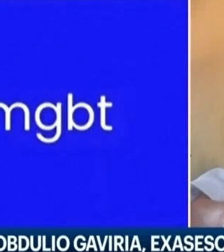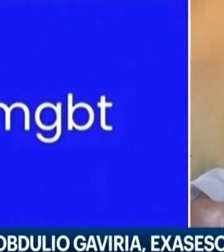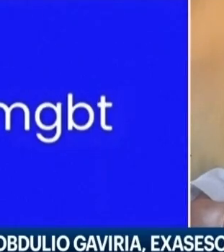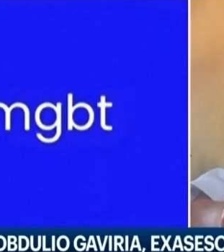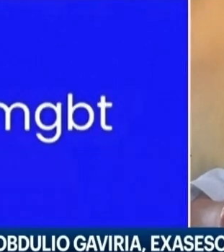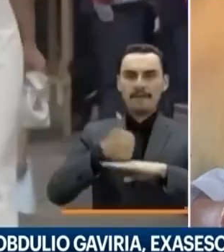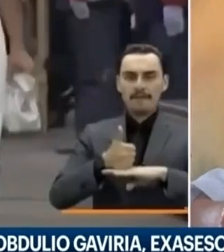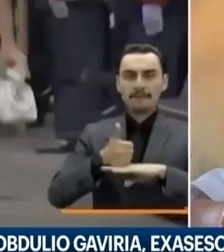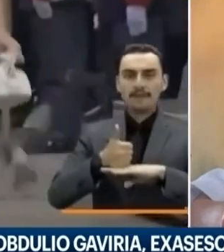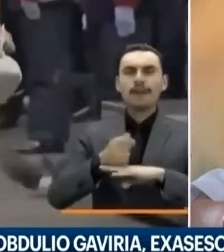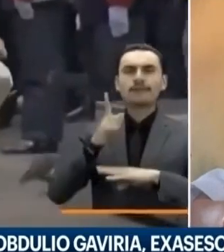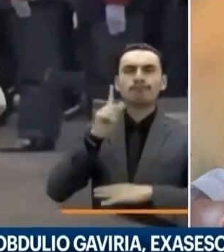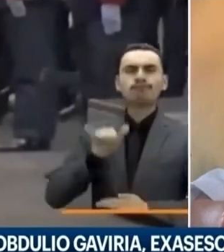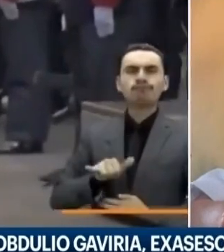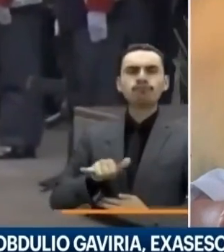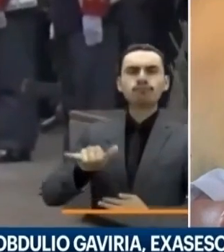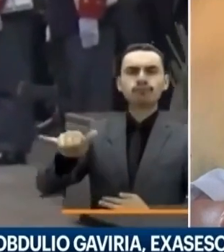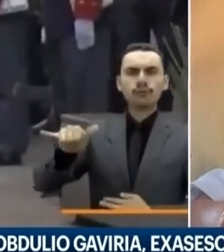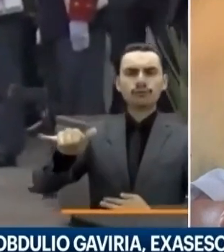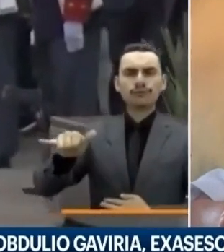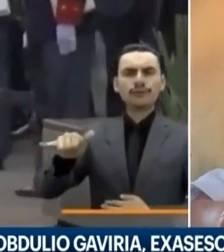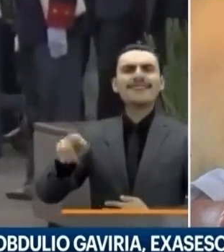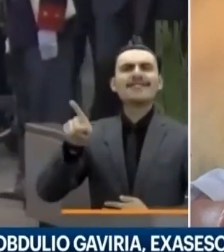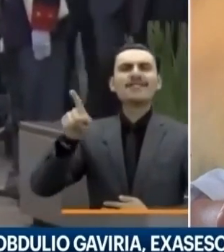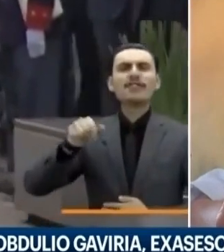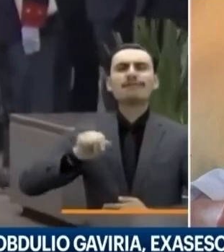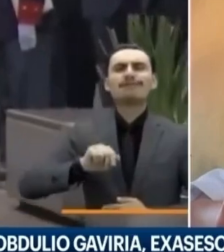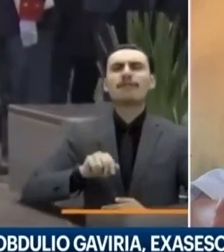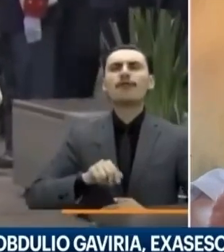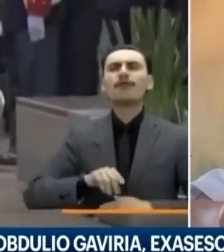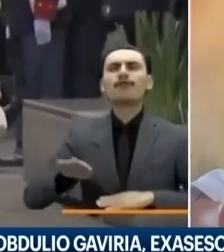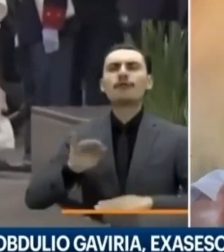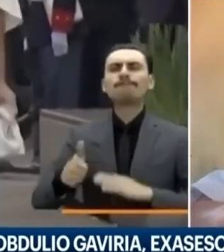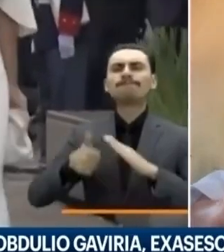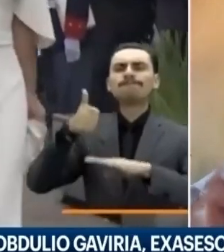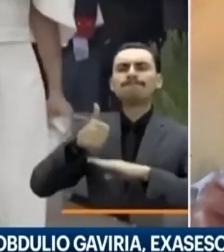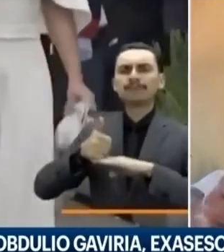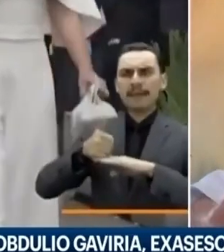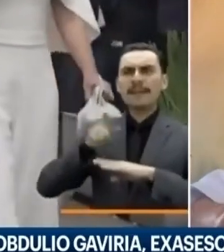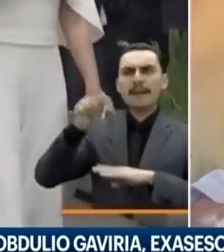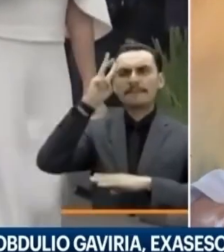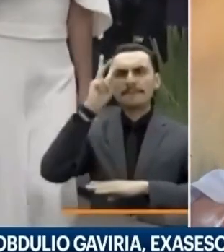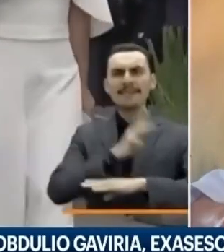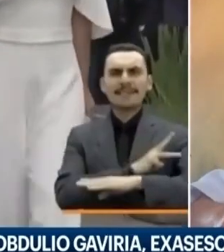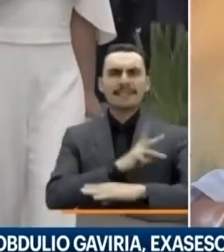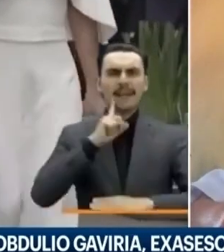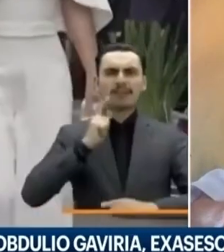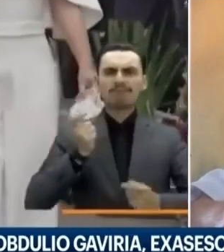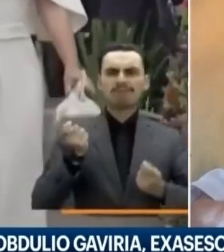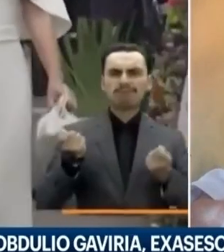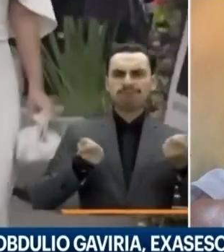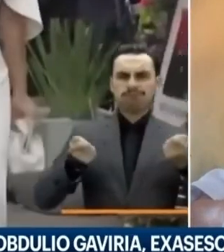del narcotráfico, con dineros de las organizaciones criminales, con dineros de